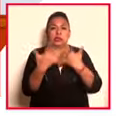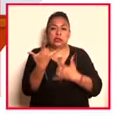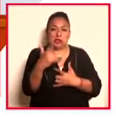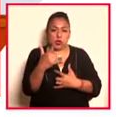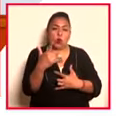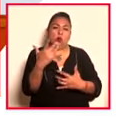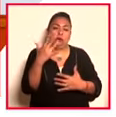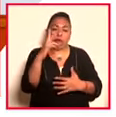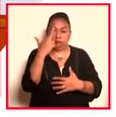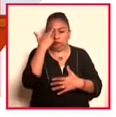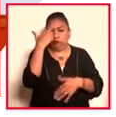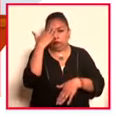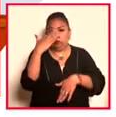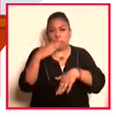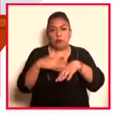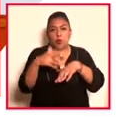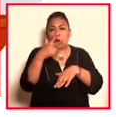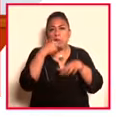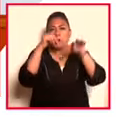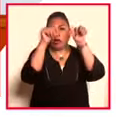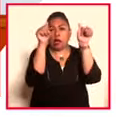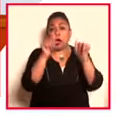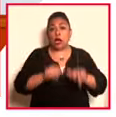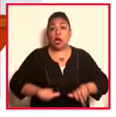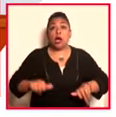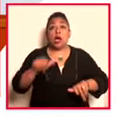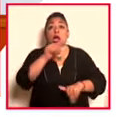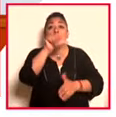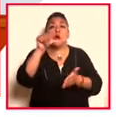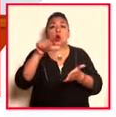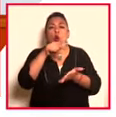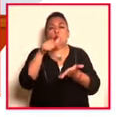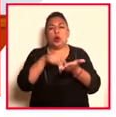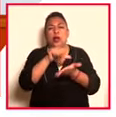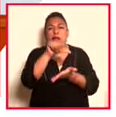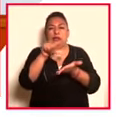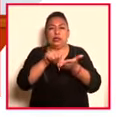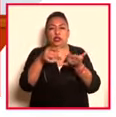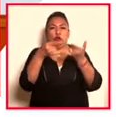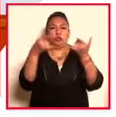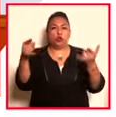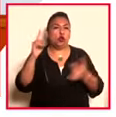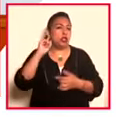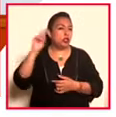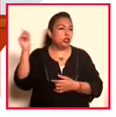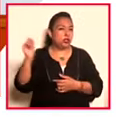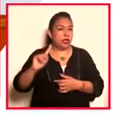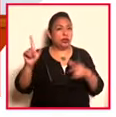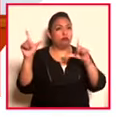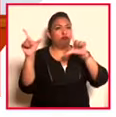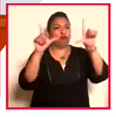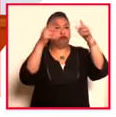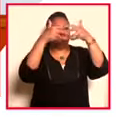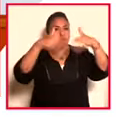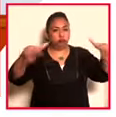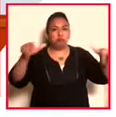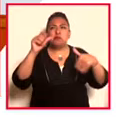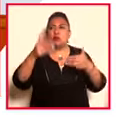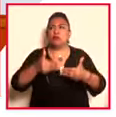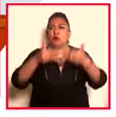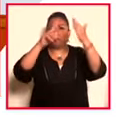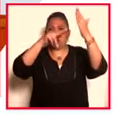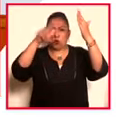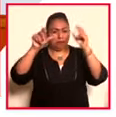la memoria de este gran artista plástico, se develó una placa en el Centro Histórico de Zacatecas y un mural en el Palacio de Gobierno de la misma entidad. Aquí